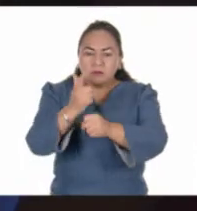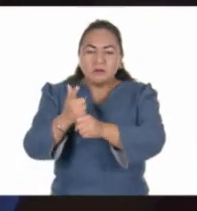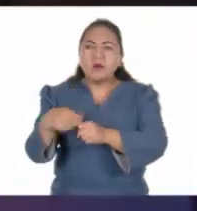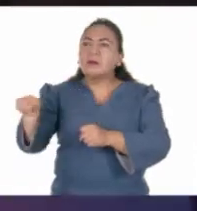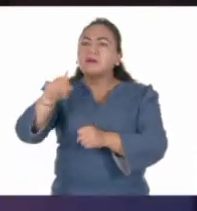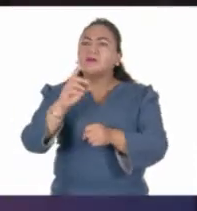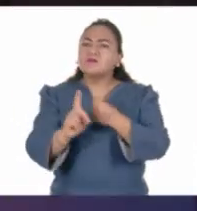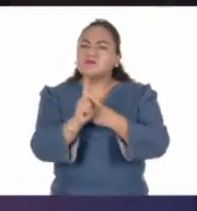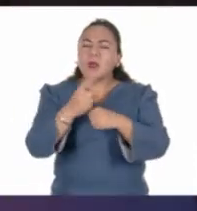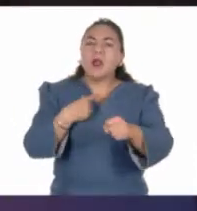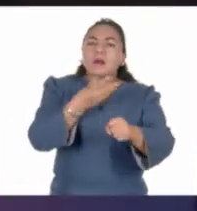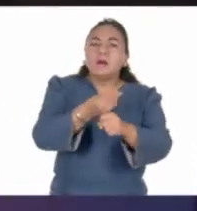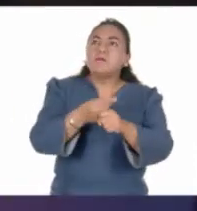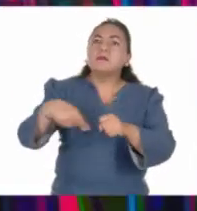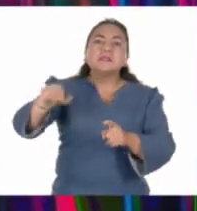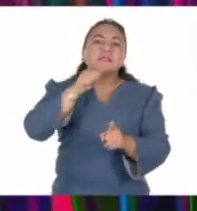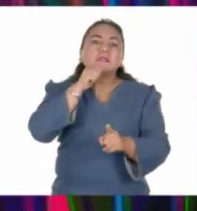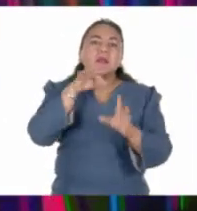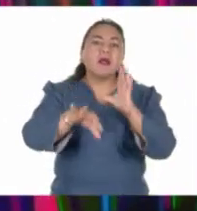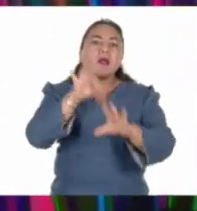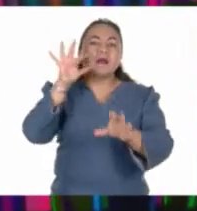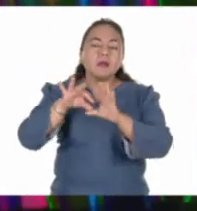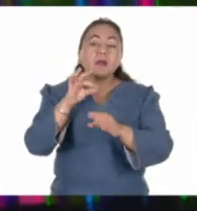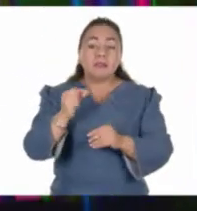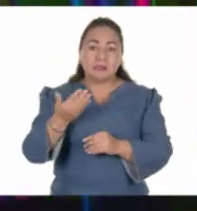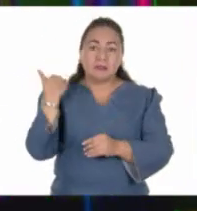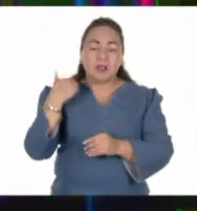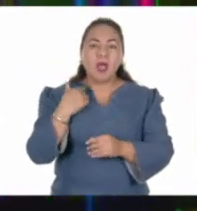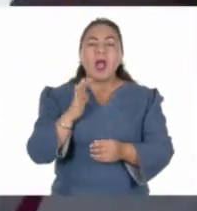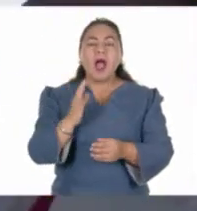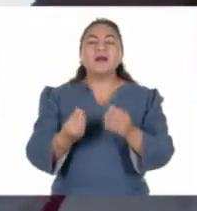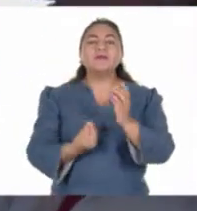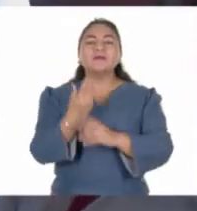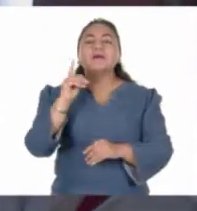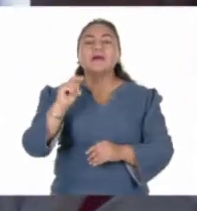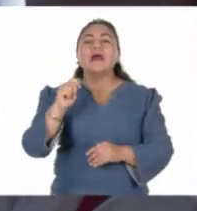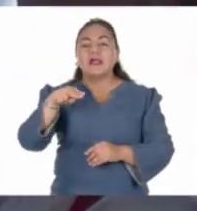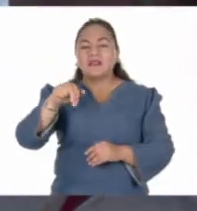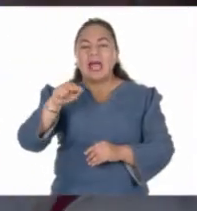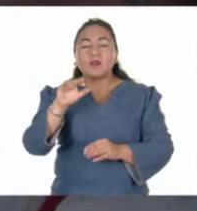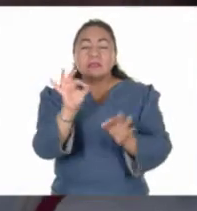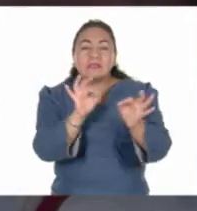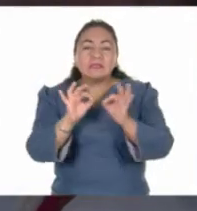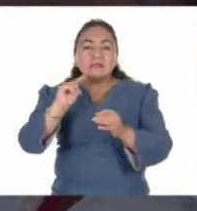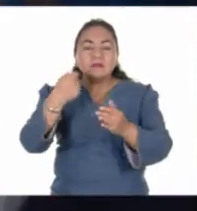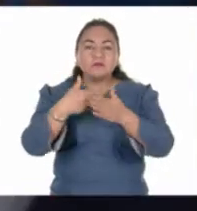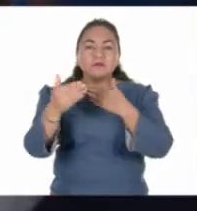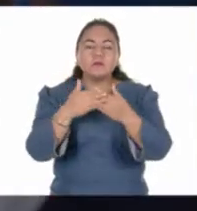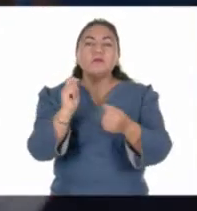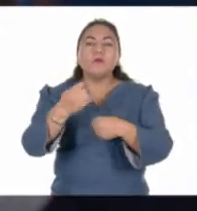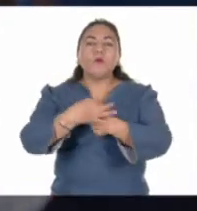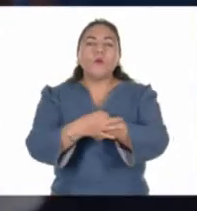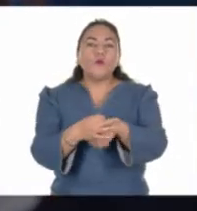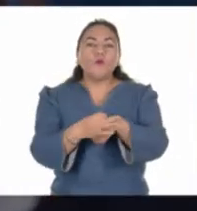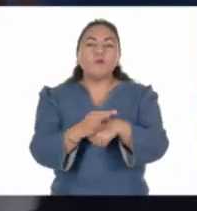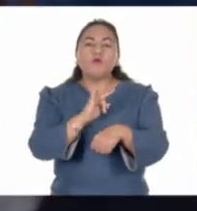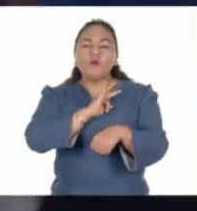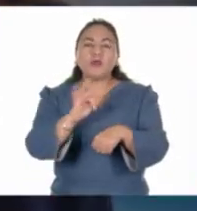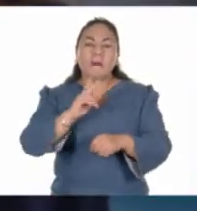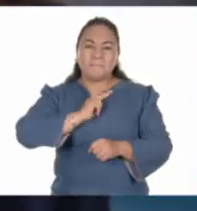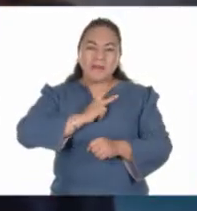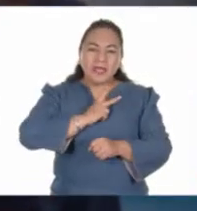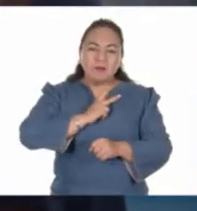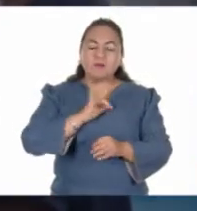nadie más había encontrado. Hace unos años innovamos en el mundo de la nanotecnología, creando una nueva molécula capaz de matar